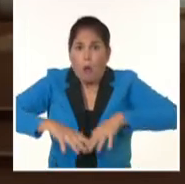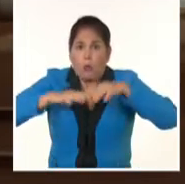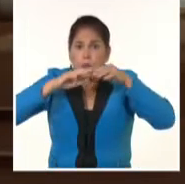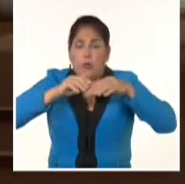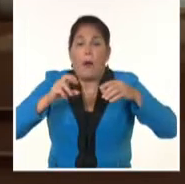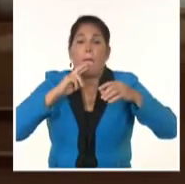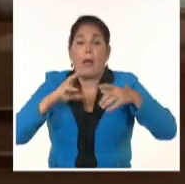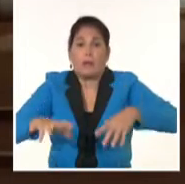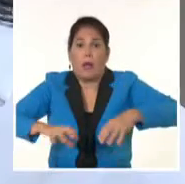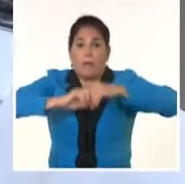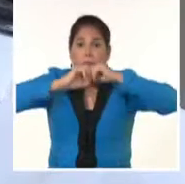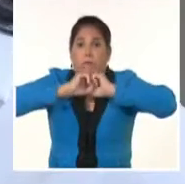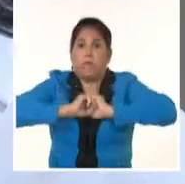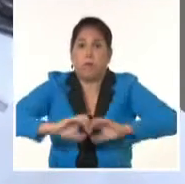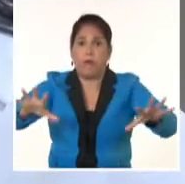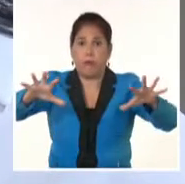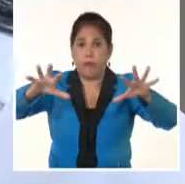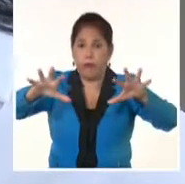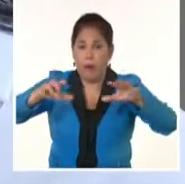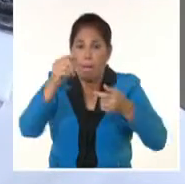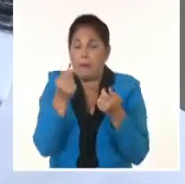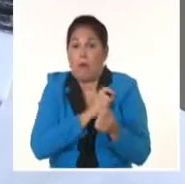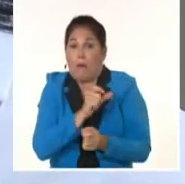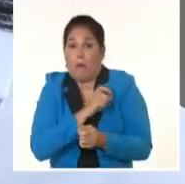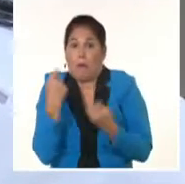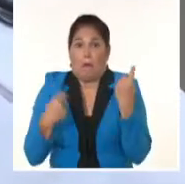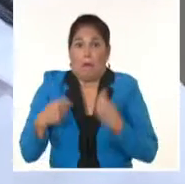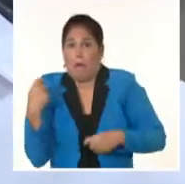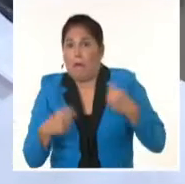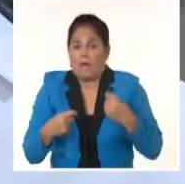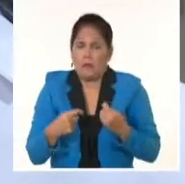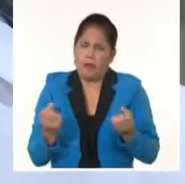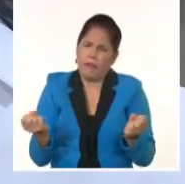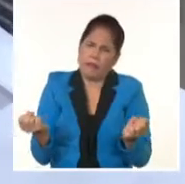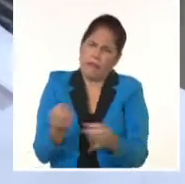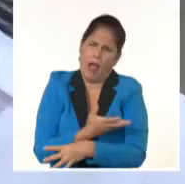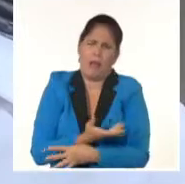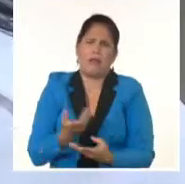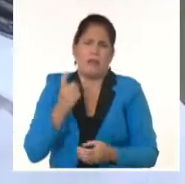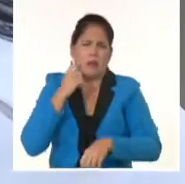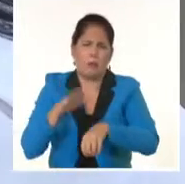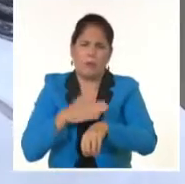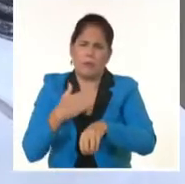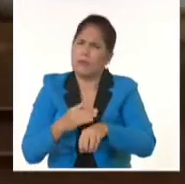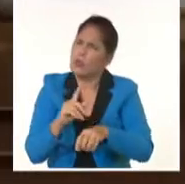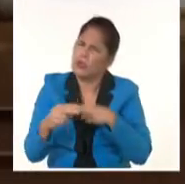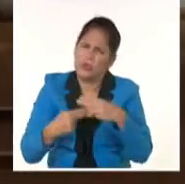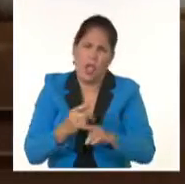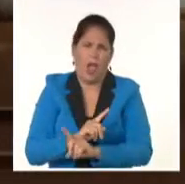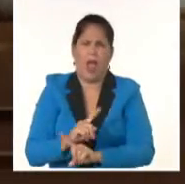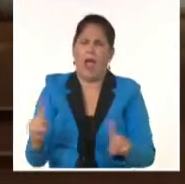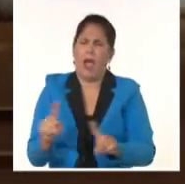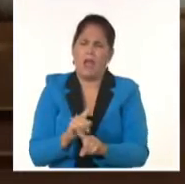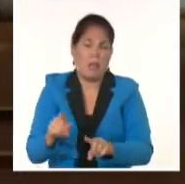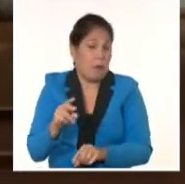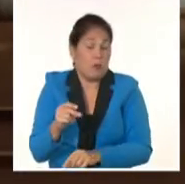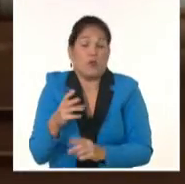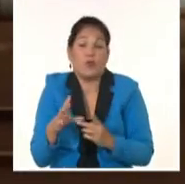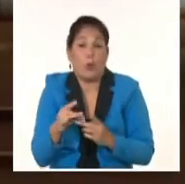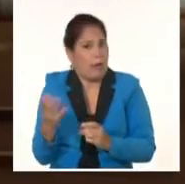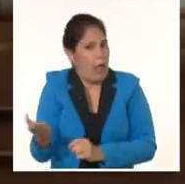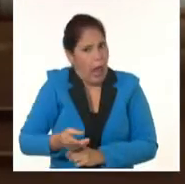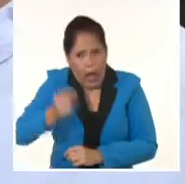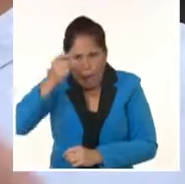presa cercana a San Antonio del Sur. Falsedad, explicó la viceprimera ministra, que fue desmentida de inmediato por